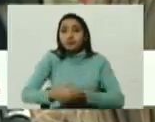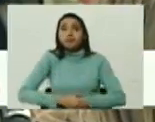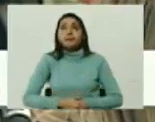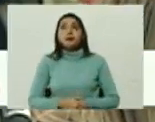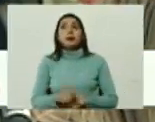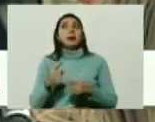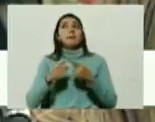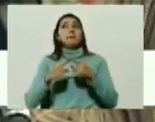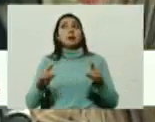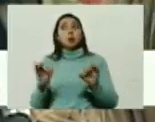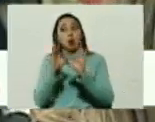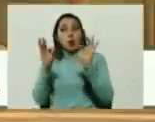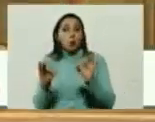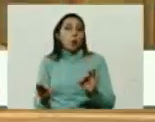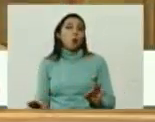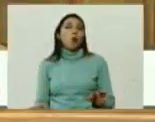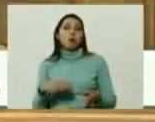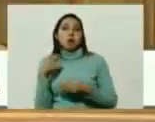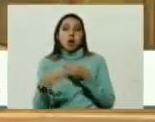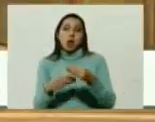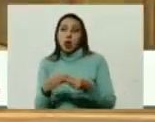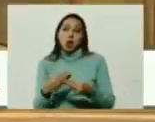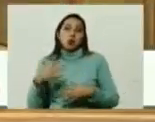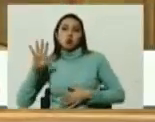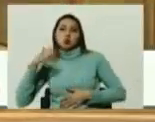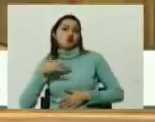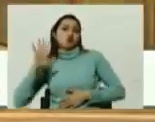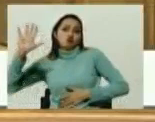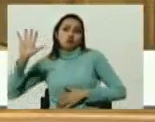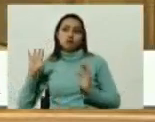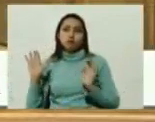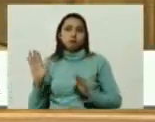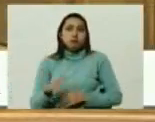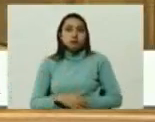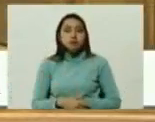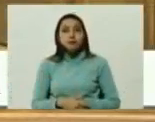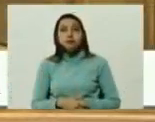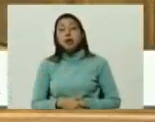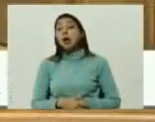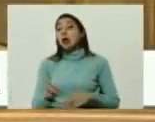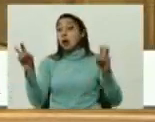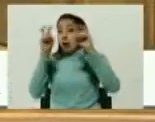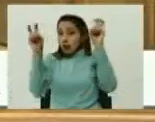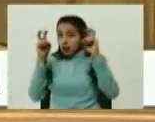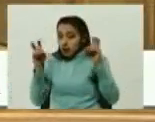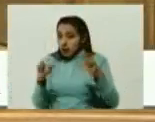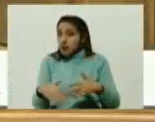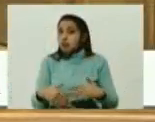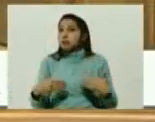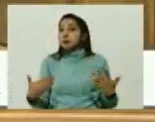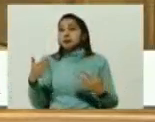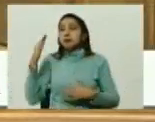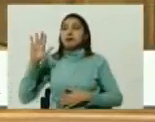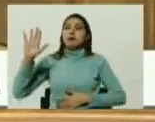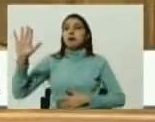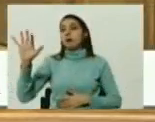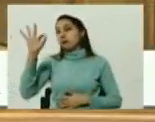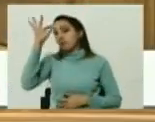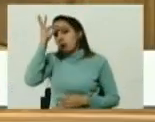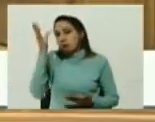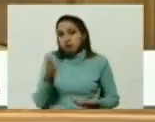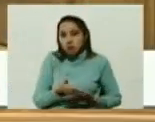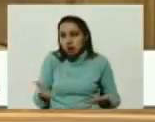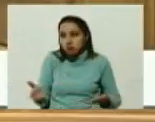haga como un acto mecánico no de que yo juro y ahí está el tema del juramento en vano el jurar en